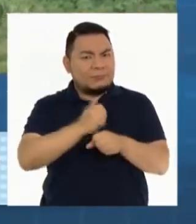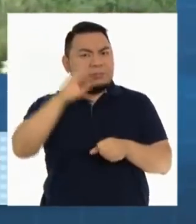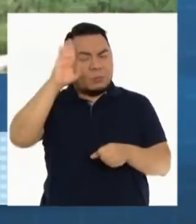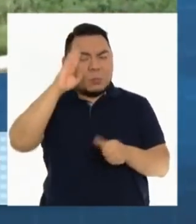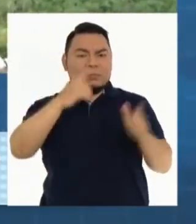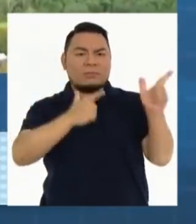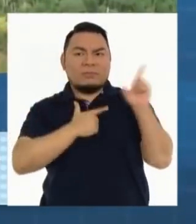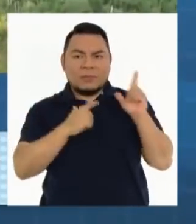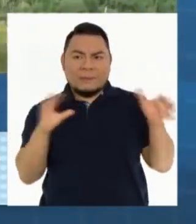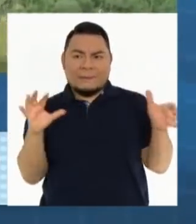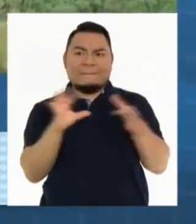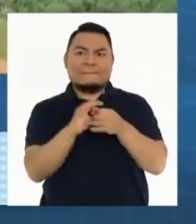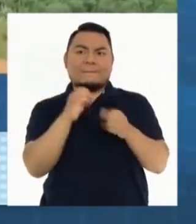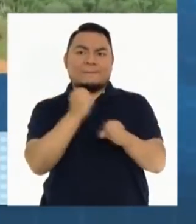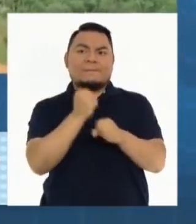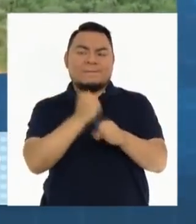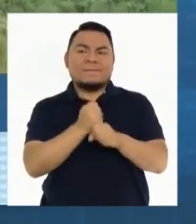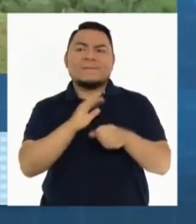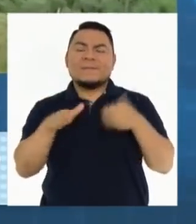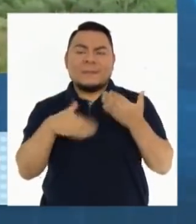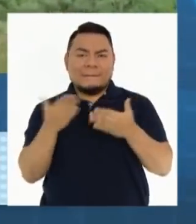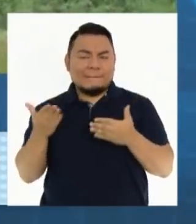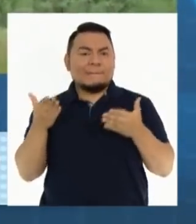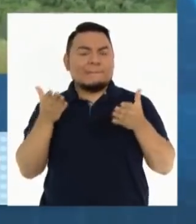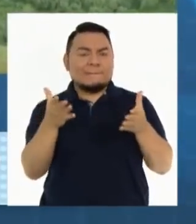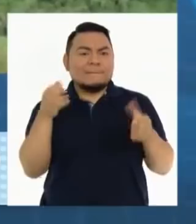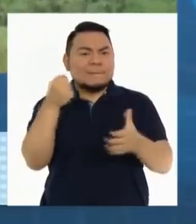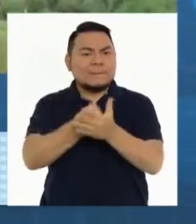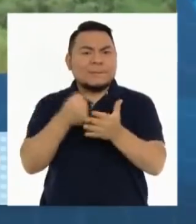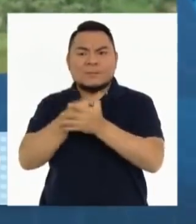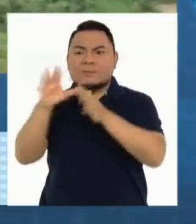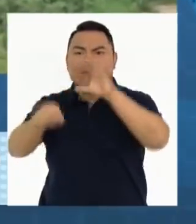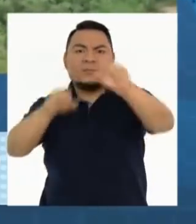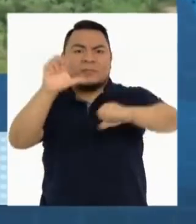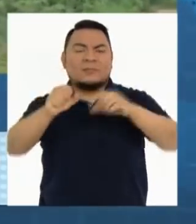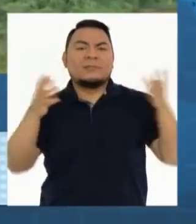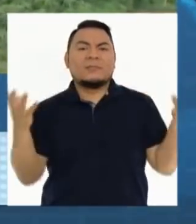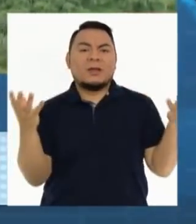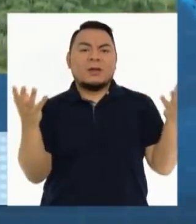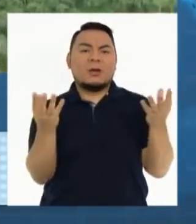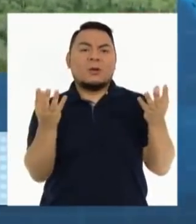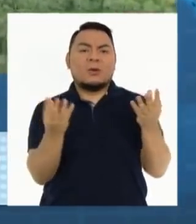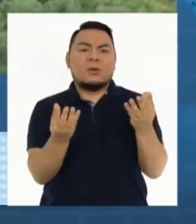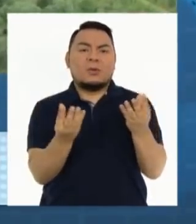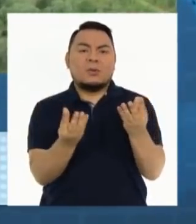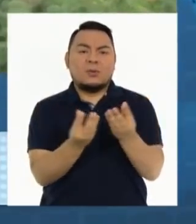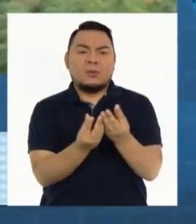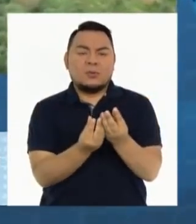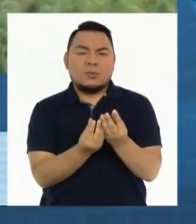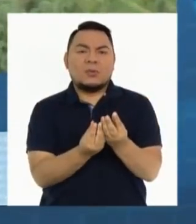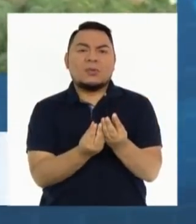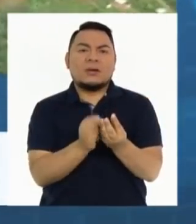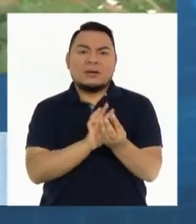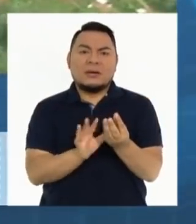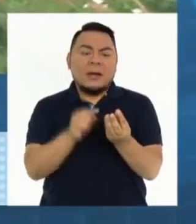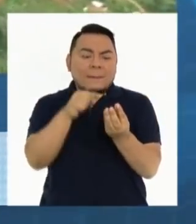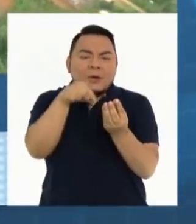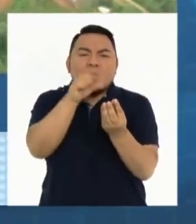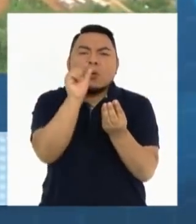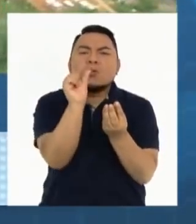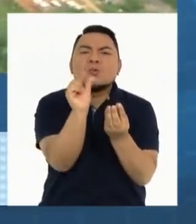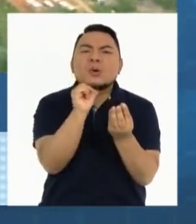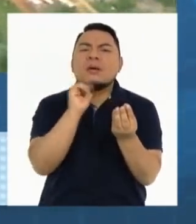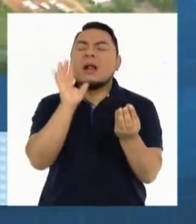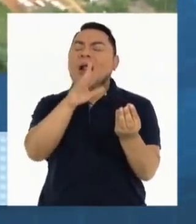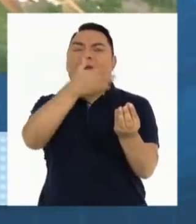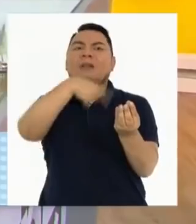las Fuerzas Armadas, de los Comités de Autodefensa, se fueron achicando hasta lo que son ahora. Están en su mínima expresión, por eso le dicen los remanentes. Uh-huh.